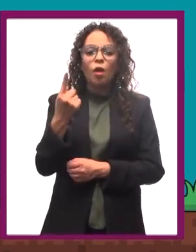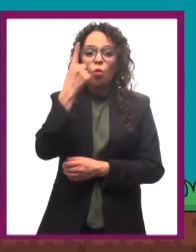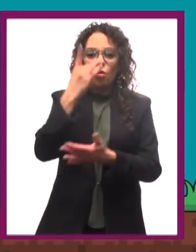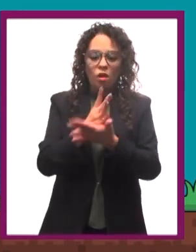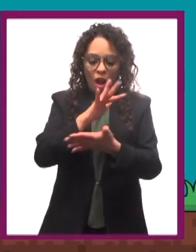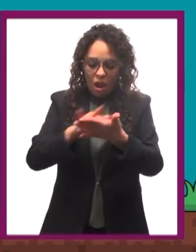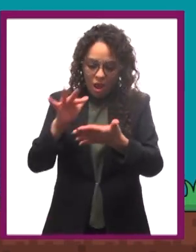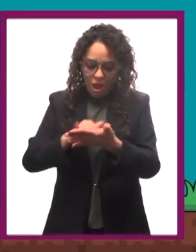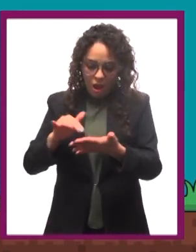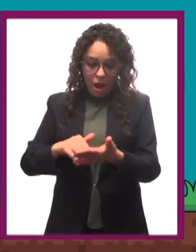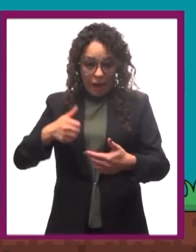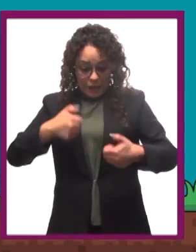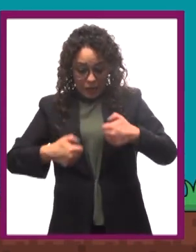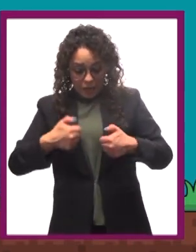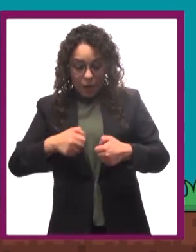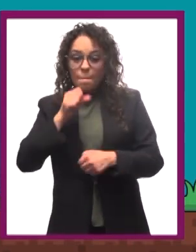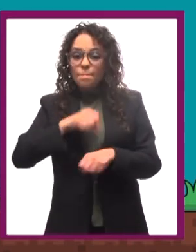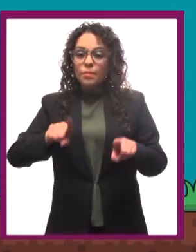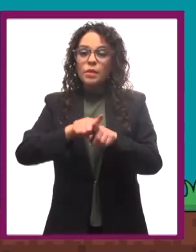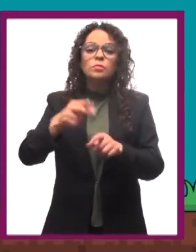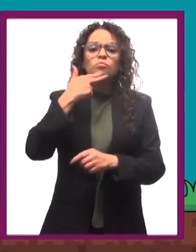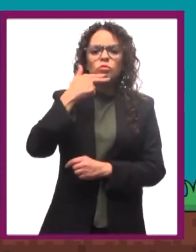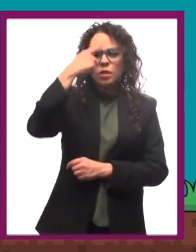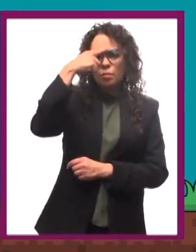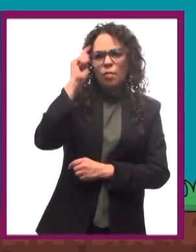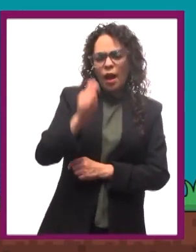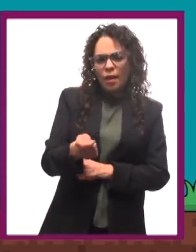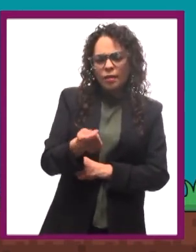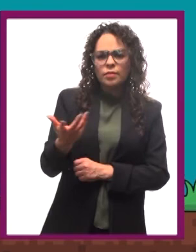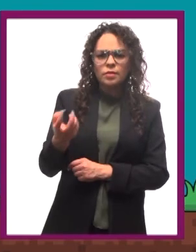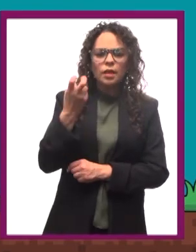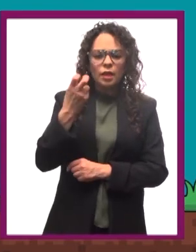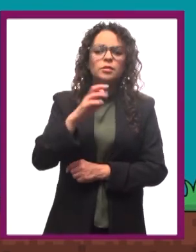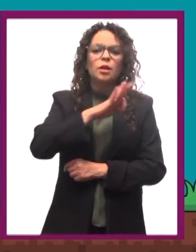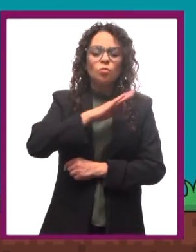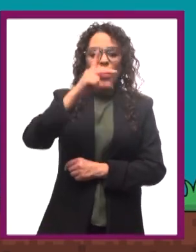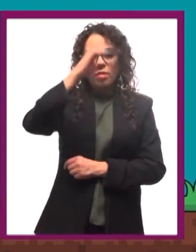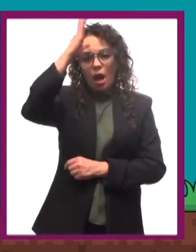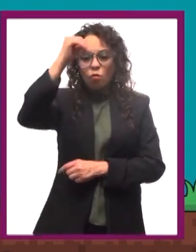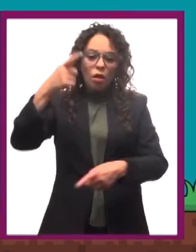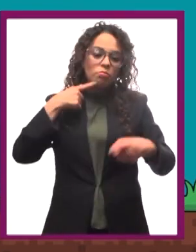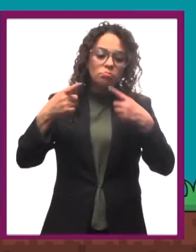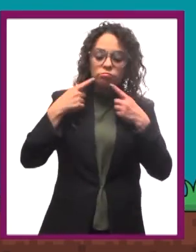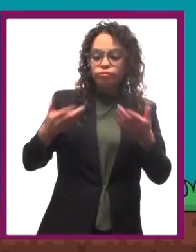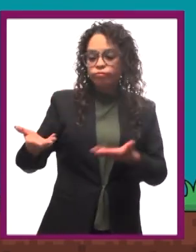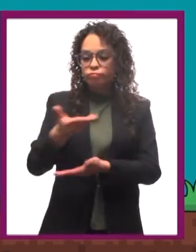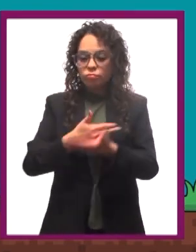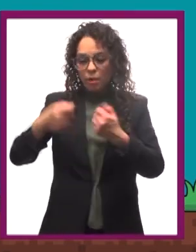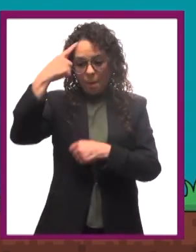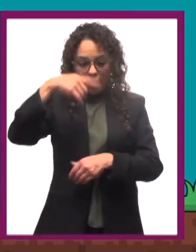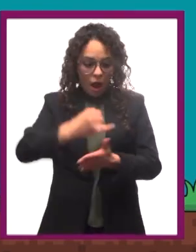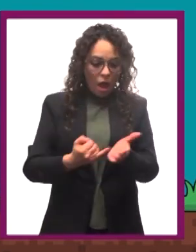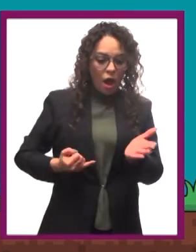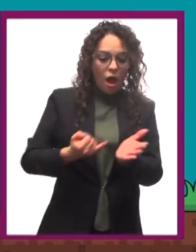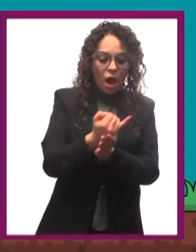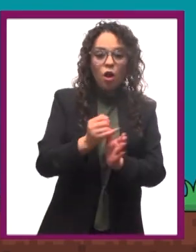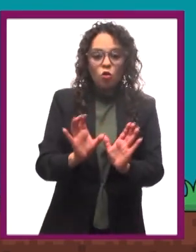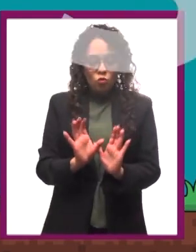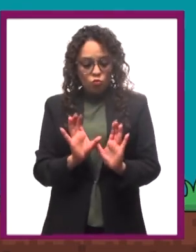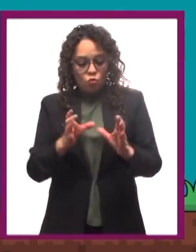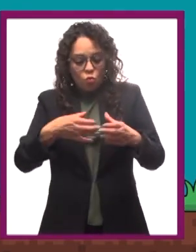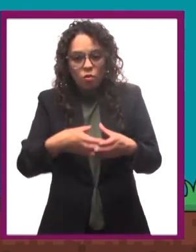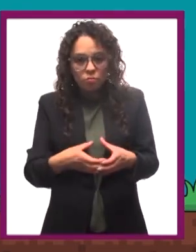la leemos. Los videojuegos pueden servir para eso, para poder ponernos de acuerdo, por ejemplo, y tomar